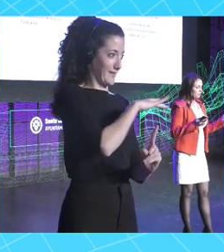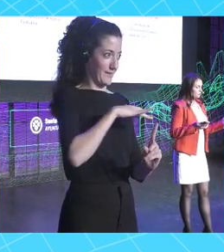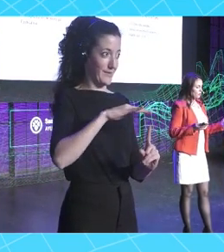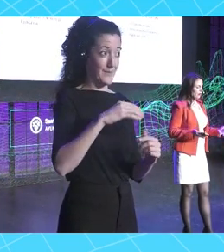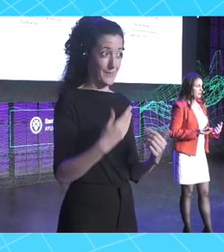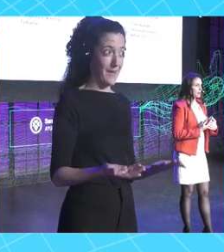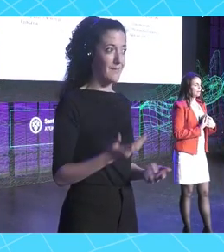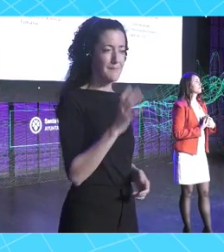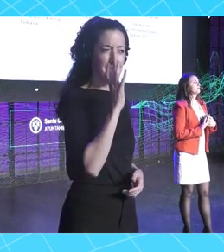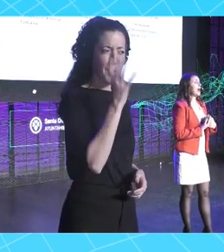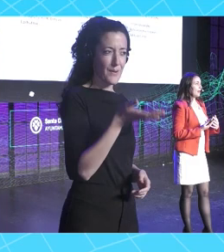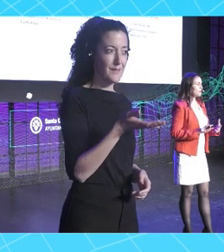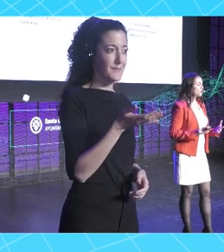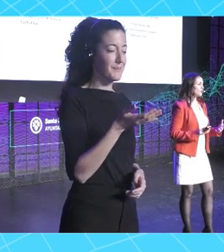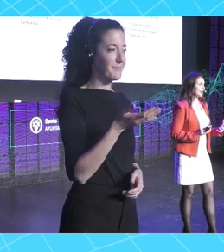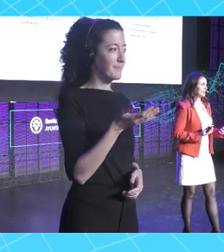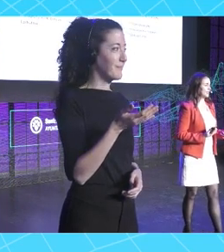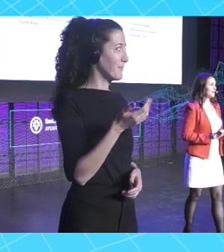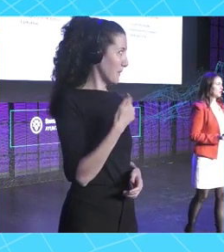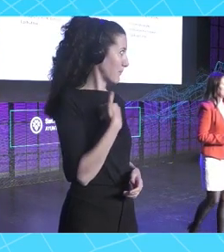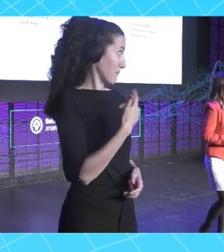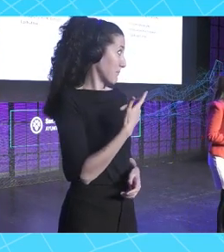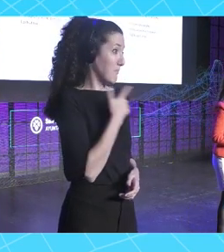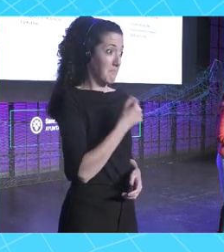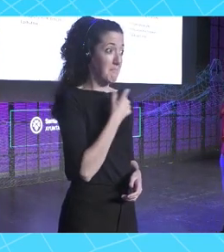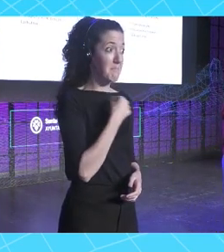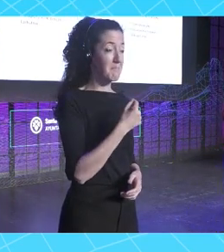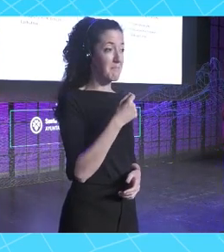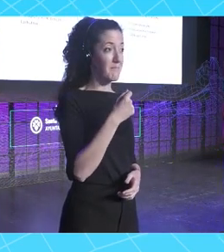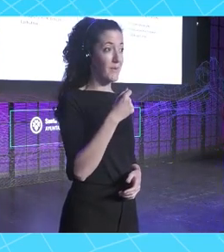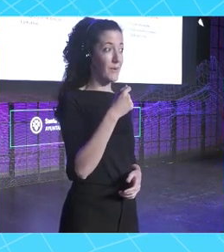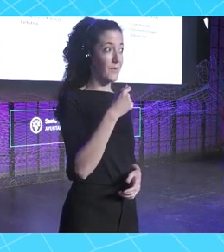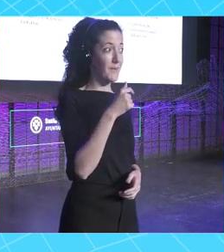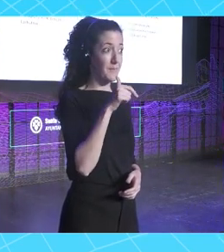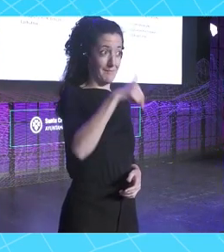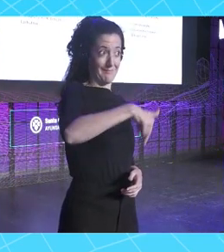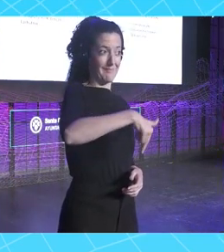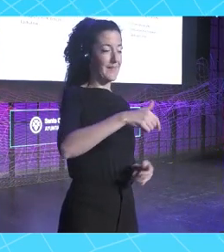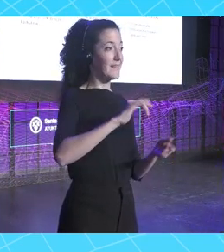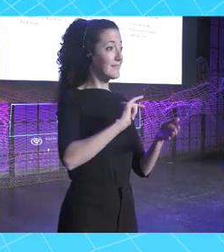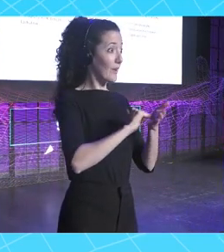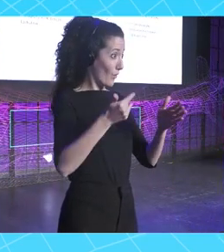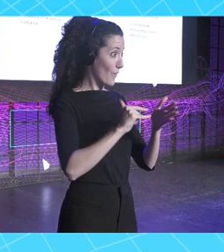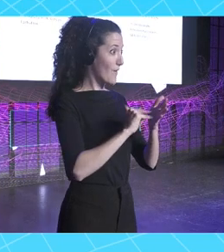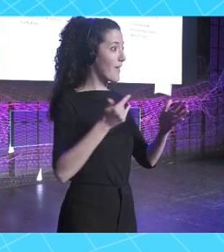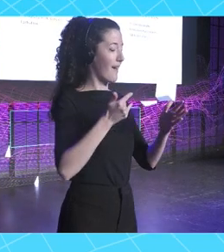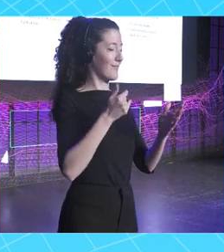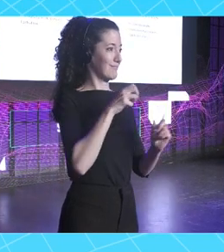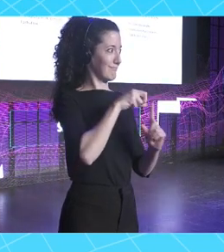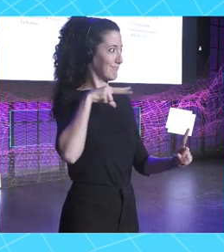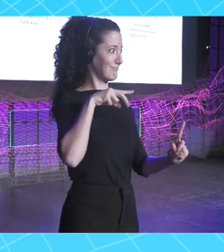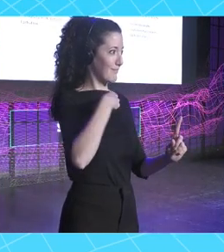en el que Bueno aquí me agrada mucho que se está hablando de la tecnología desde un punto de vista súper positivo y de